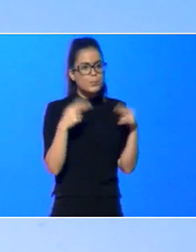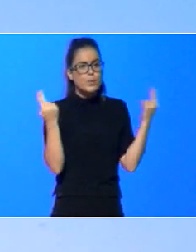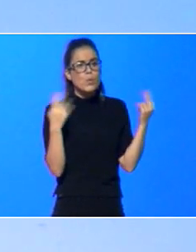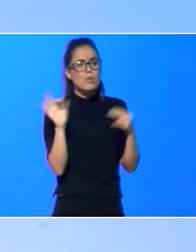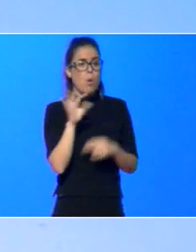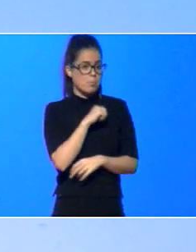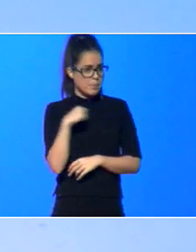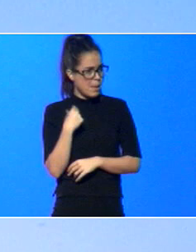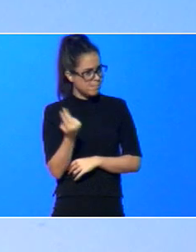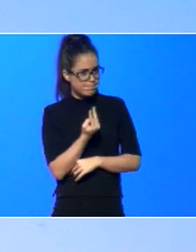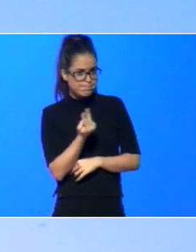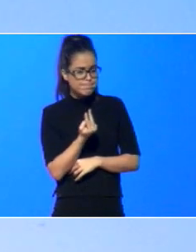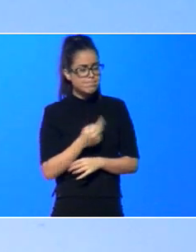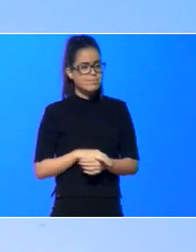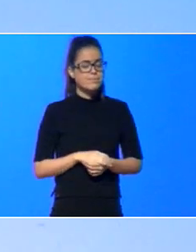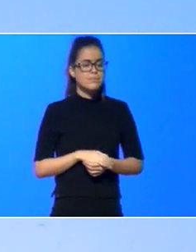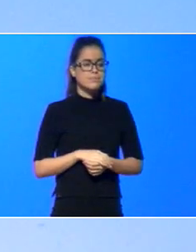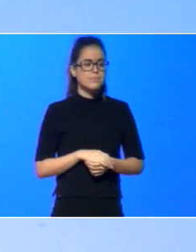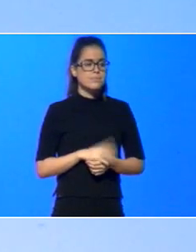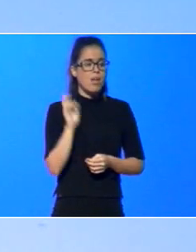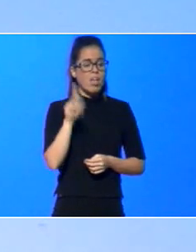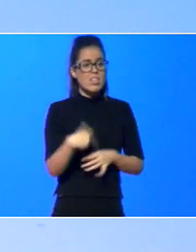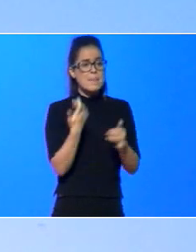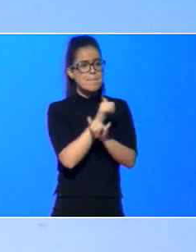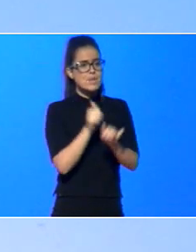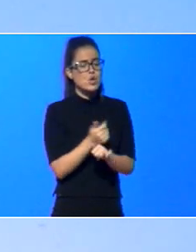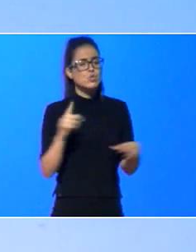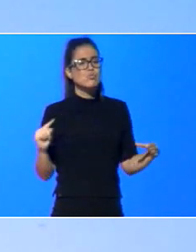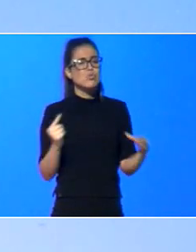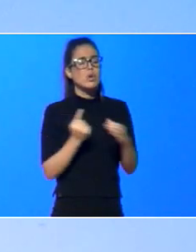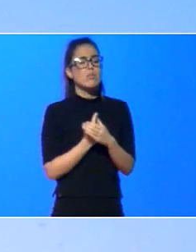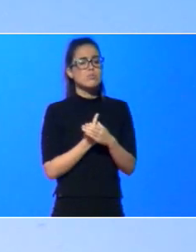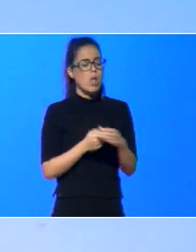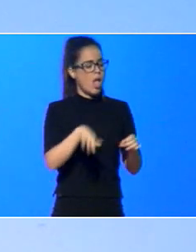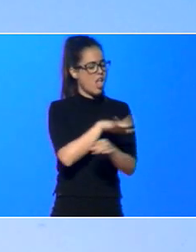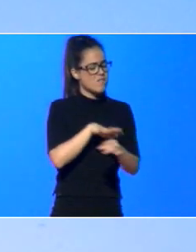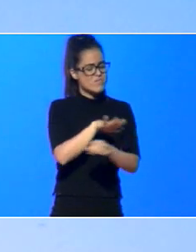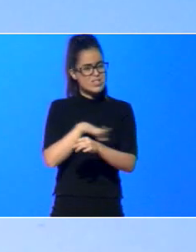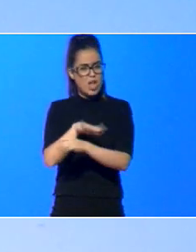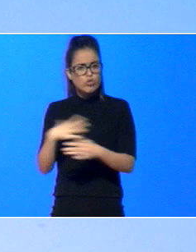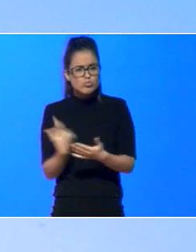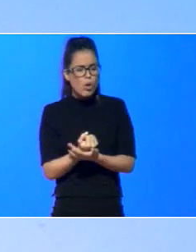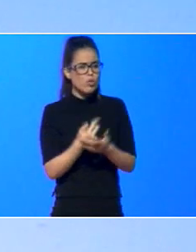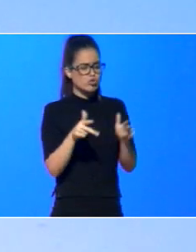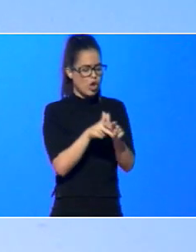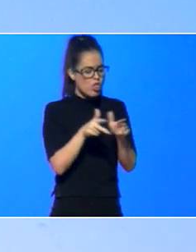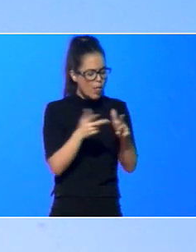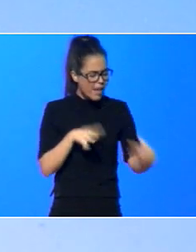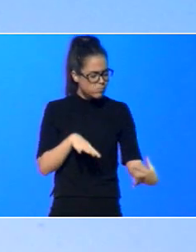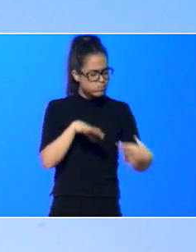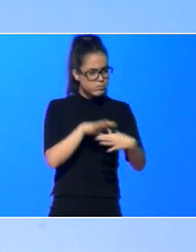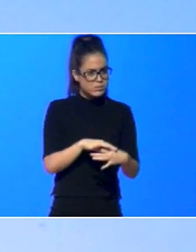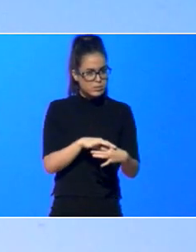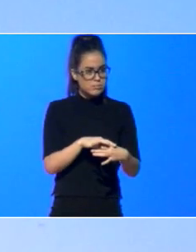ámbito privado y opta por un modelo de inclusión en todas esas parcelas sociales importantes para